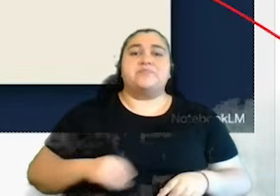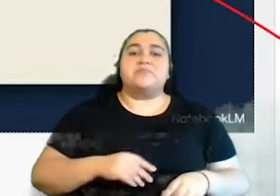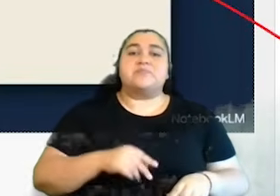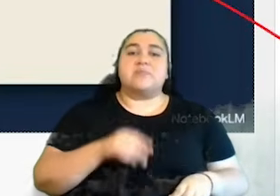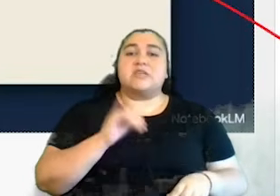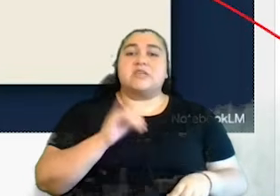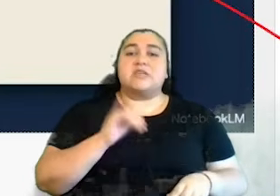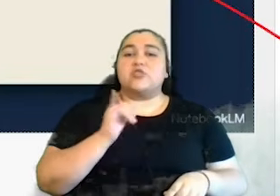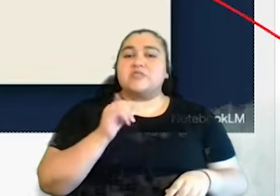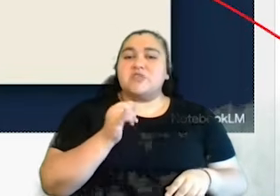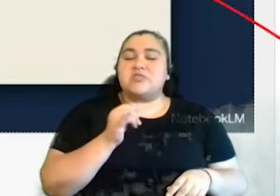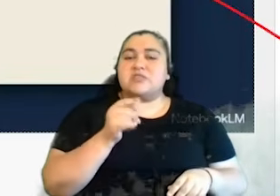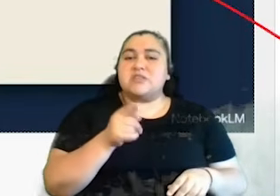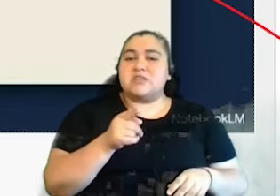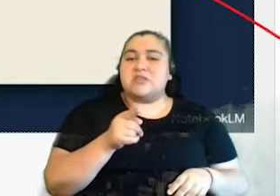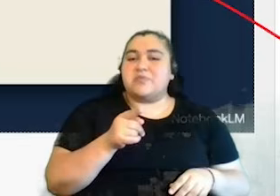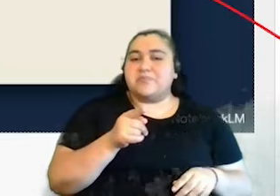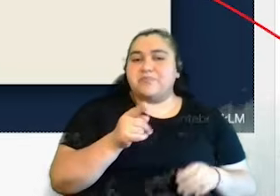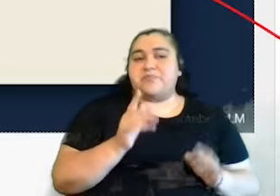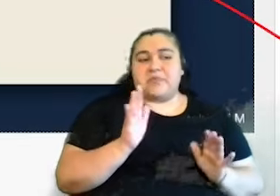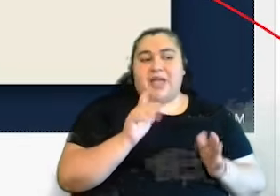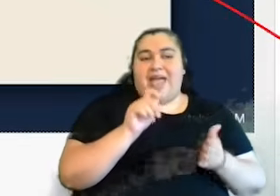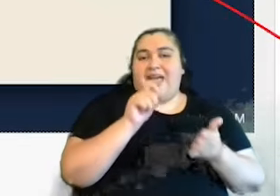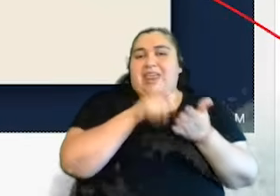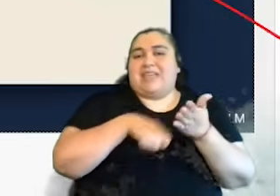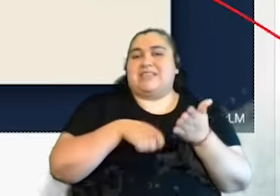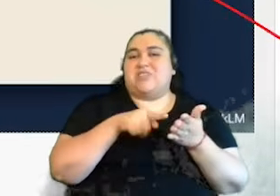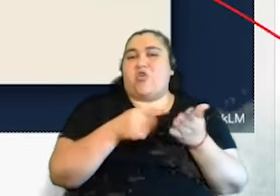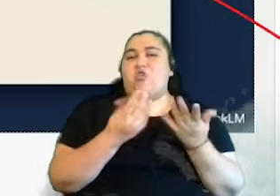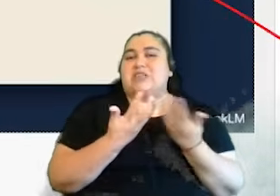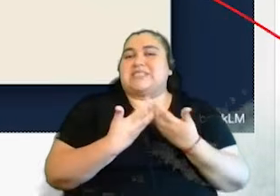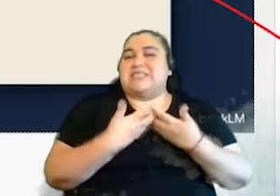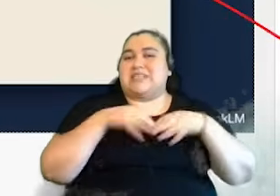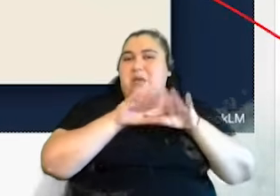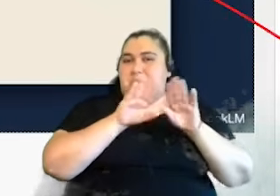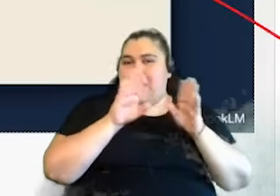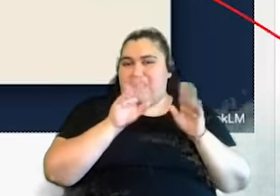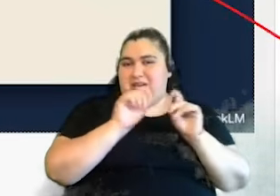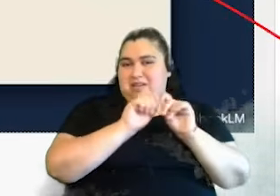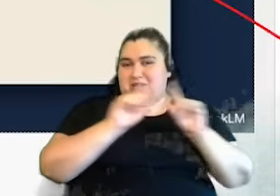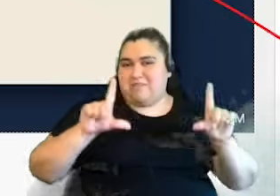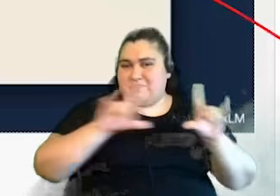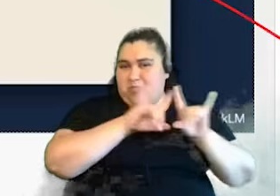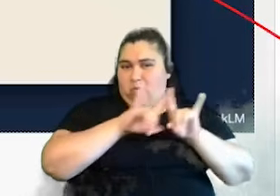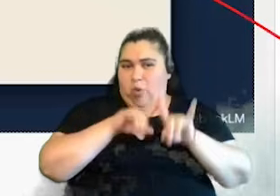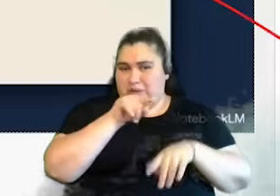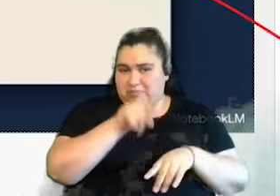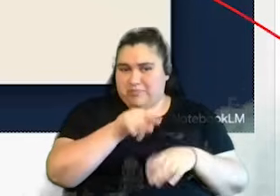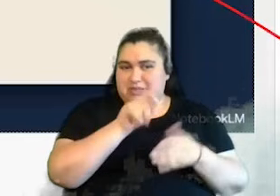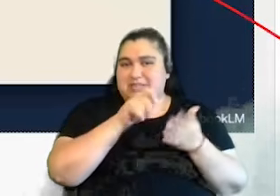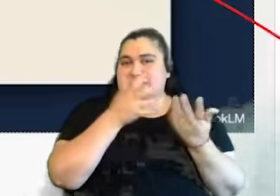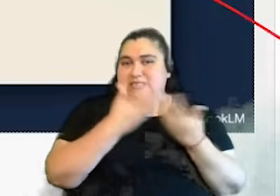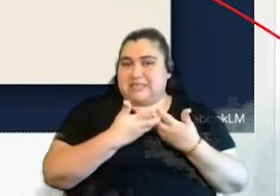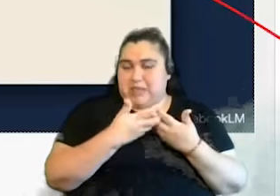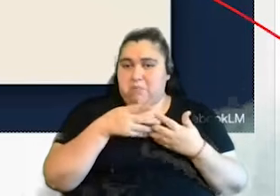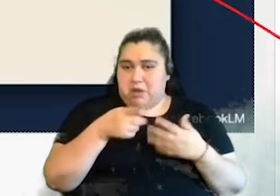contemplado, o mejor dicho, registrado en el sistema de cuentas registrales. O sea que esto se puede ver